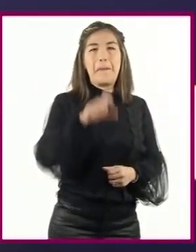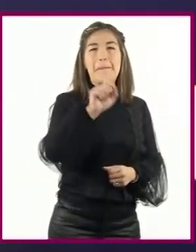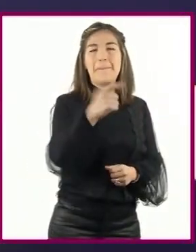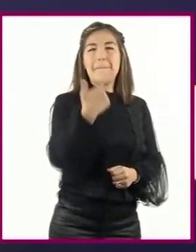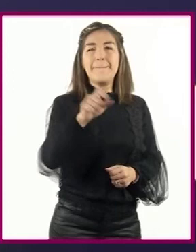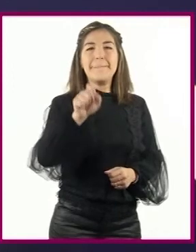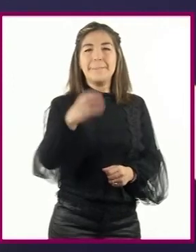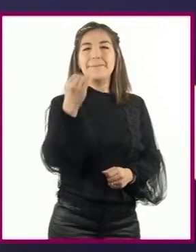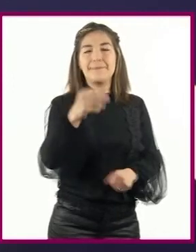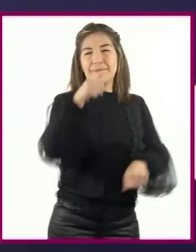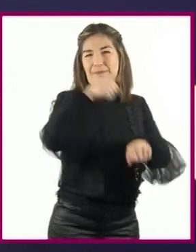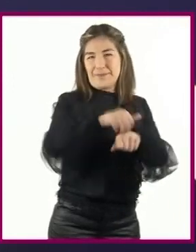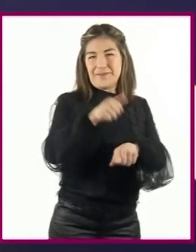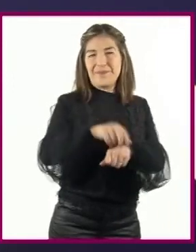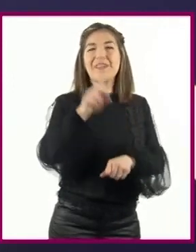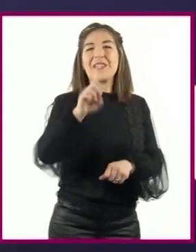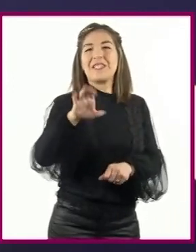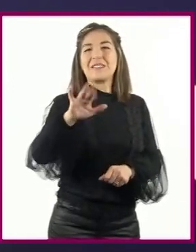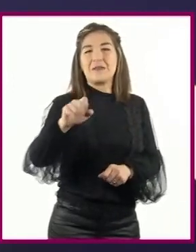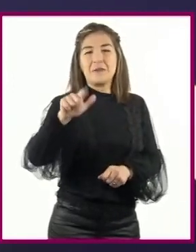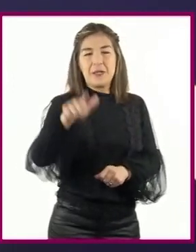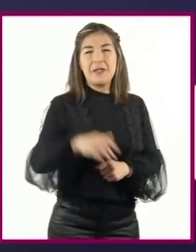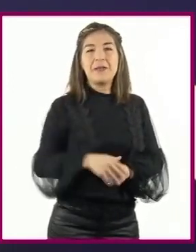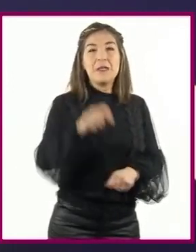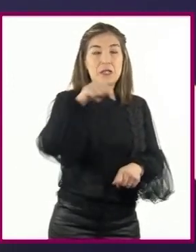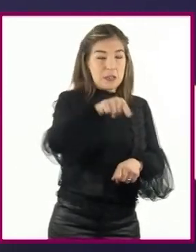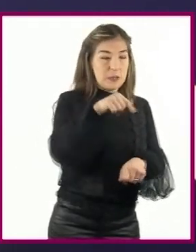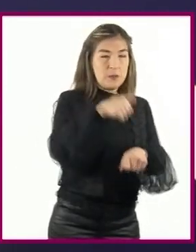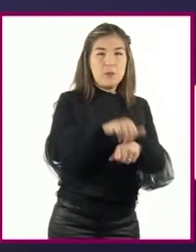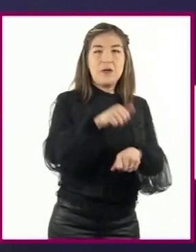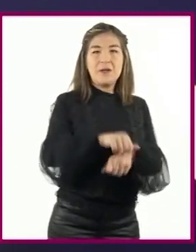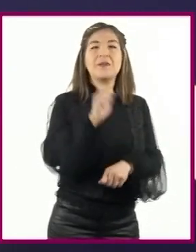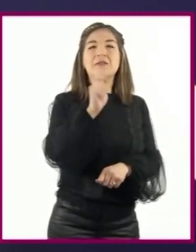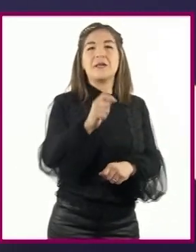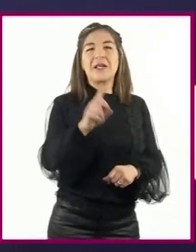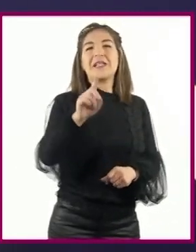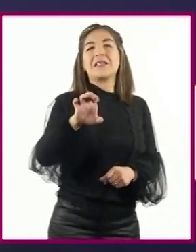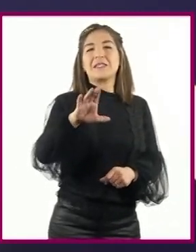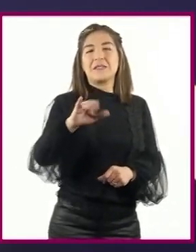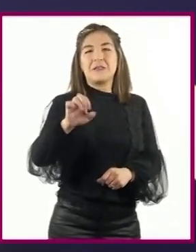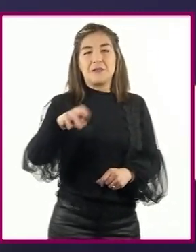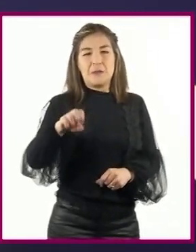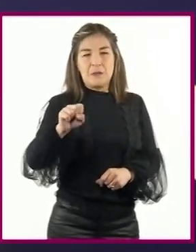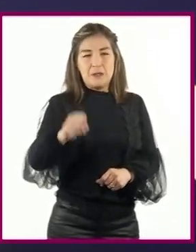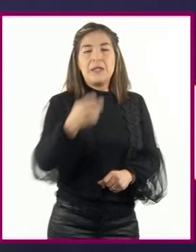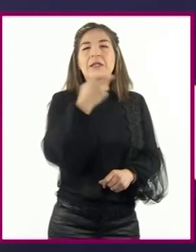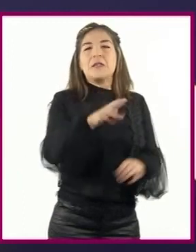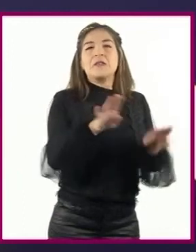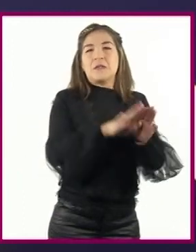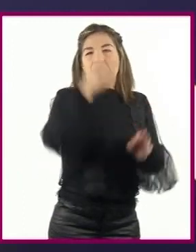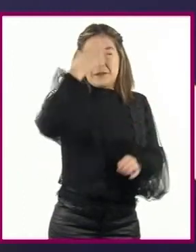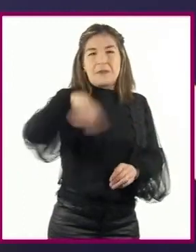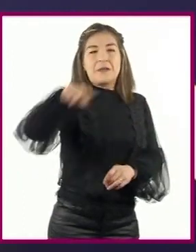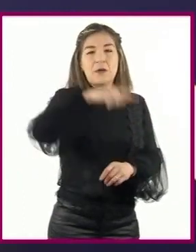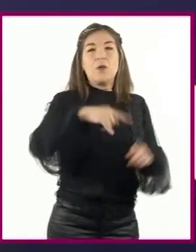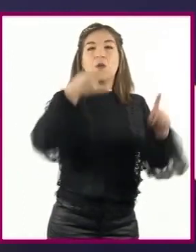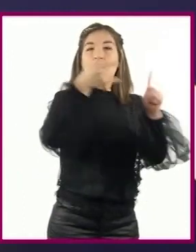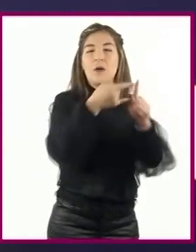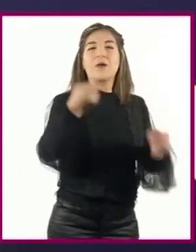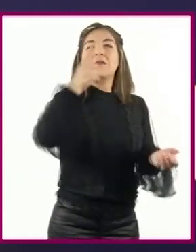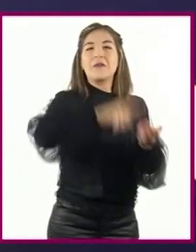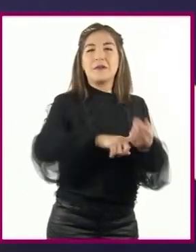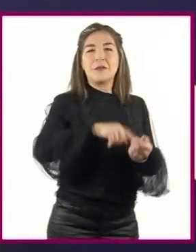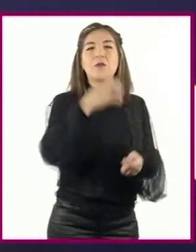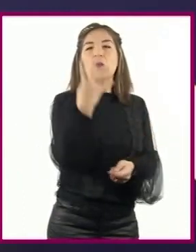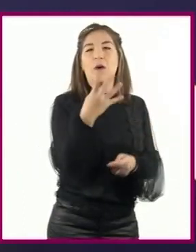27.9 es un número decimal. La parte decimal es del orden de los décimos. Y sabemos que todo cuadrado tiene